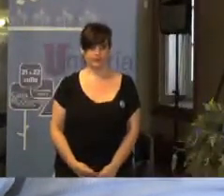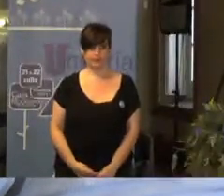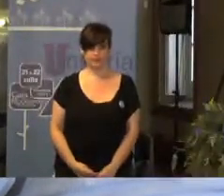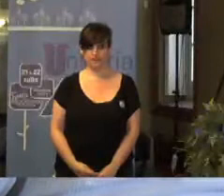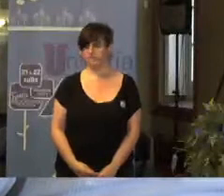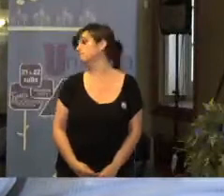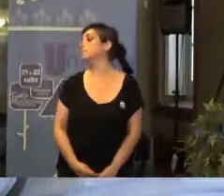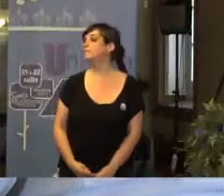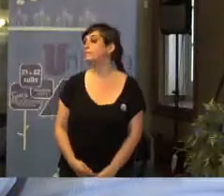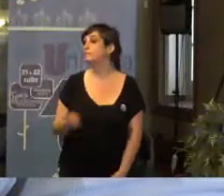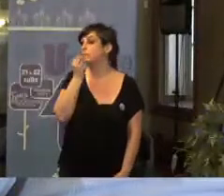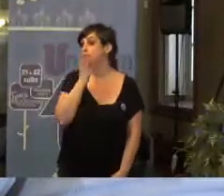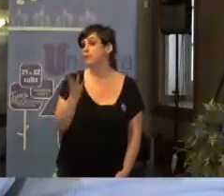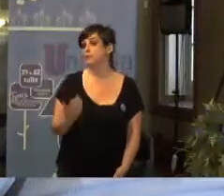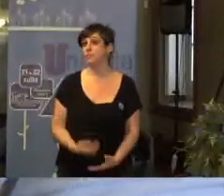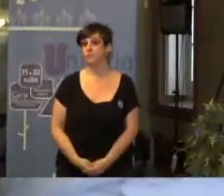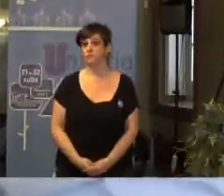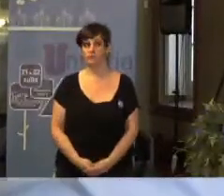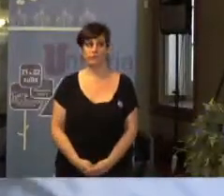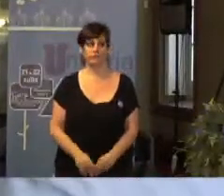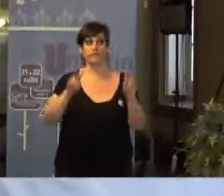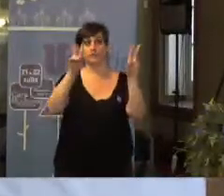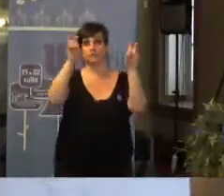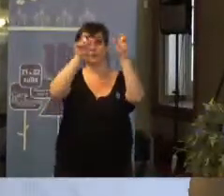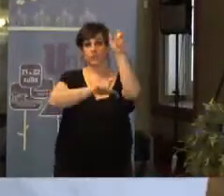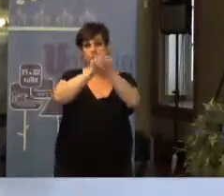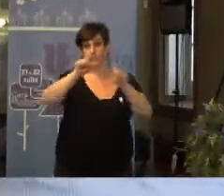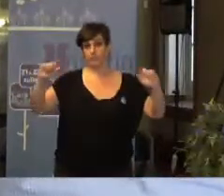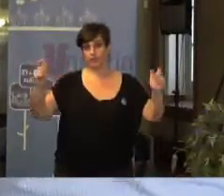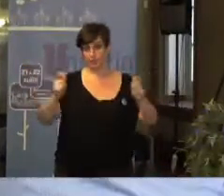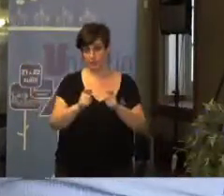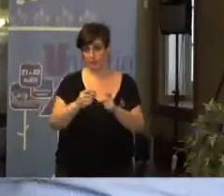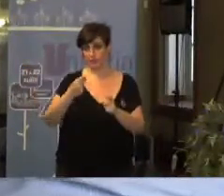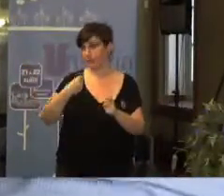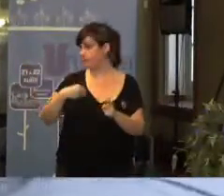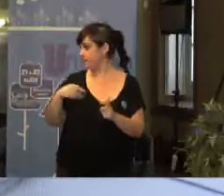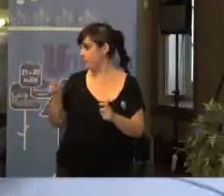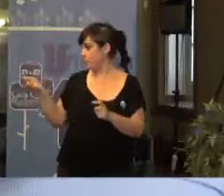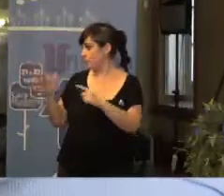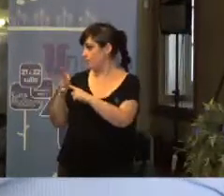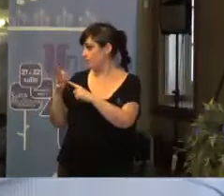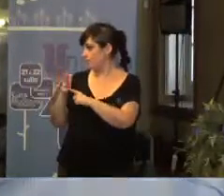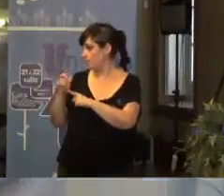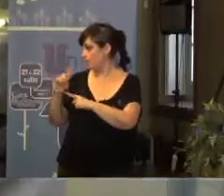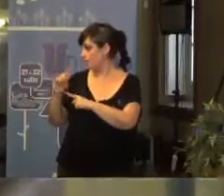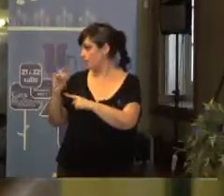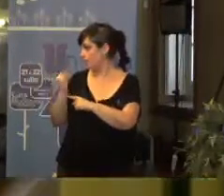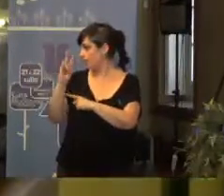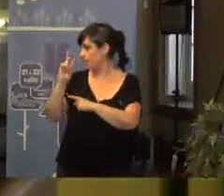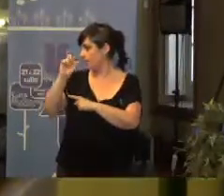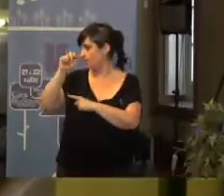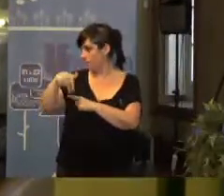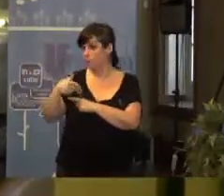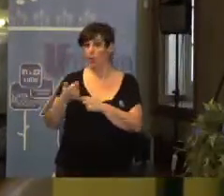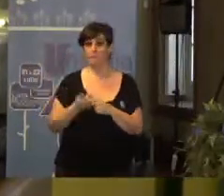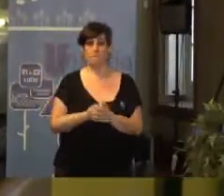Bueno, moitas grazas. A cuestión da demografía que plantexa Xoán, que antes puña